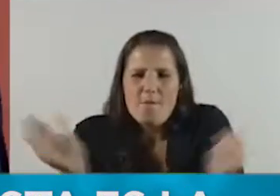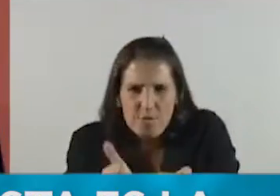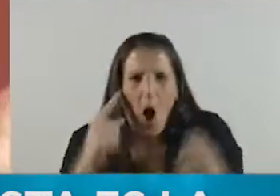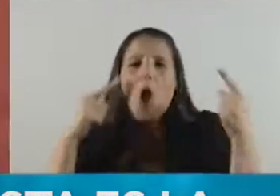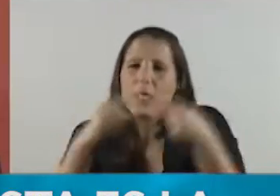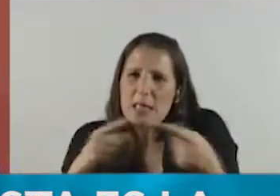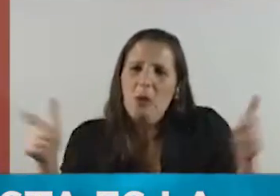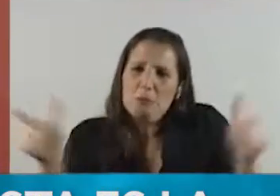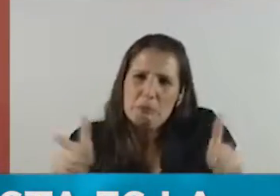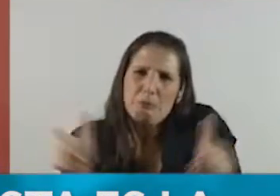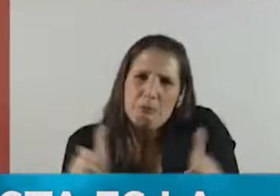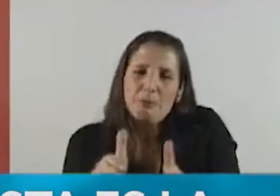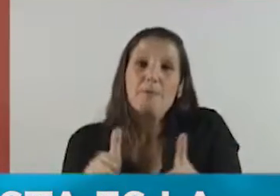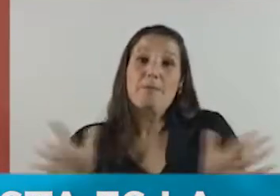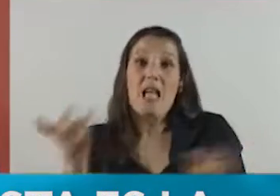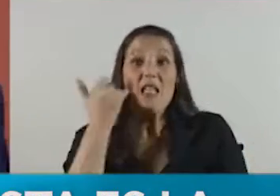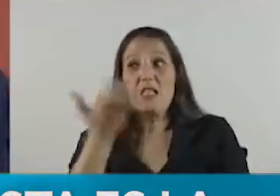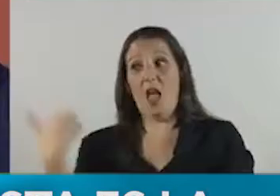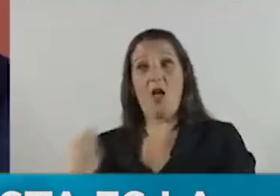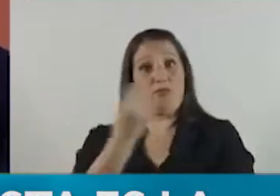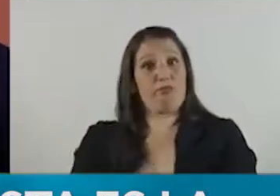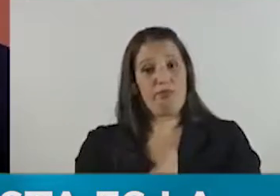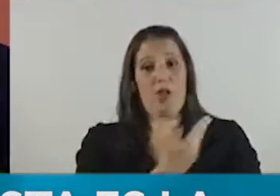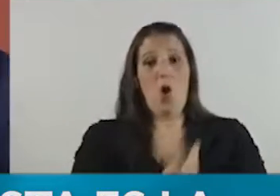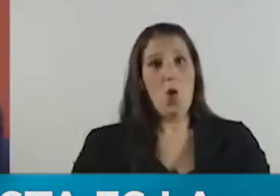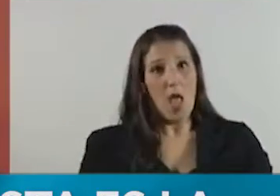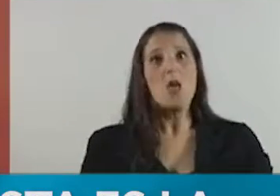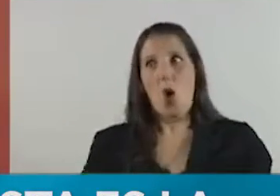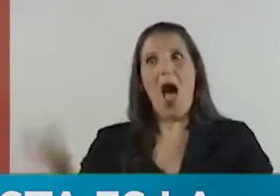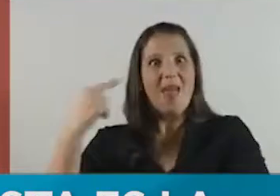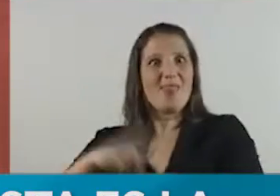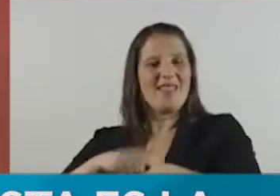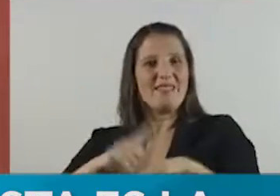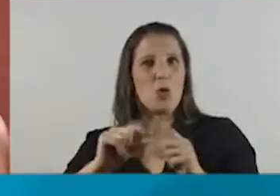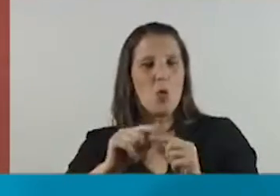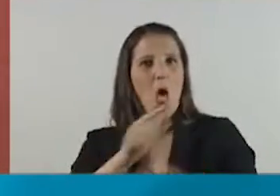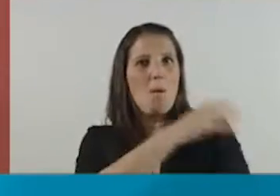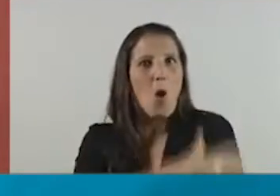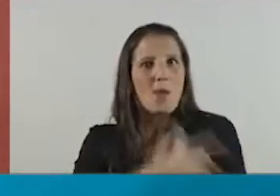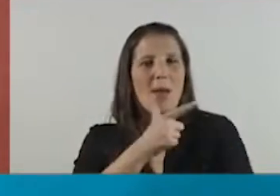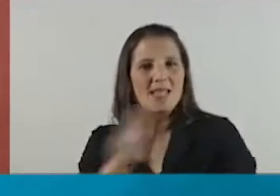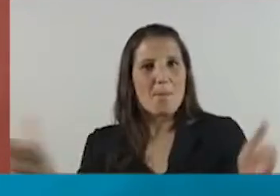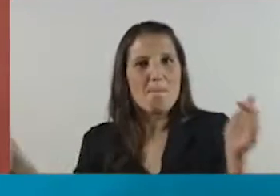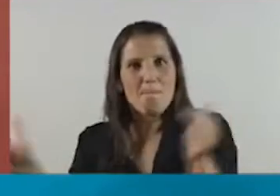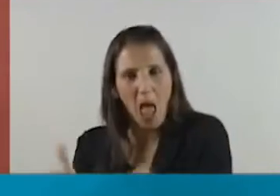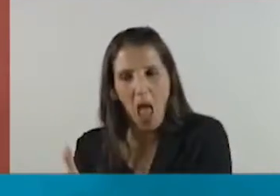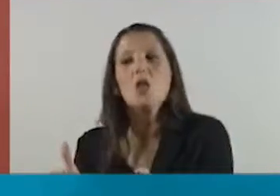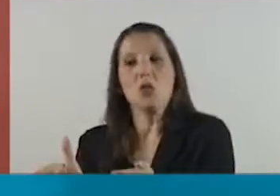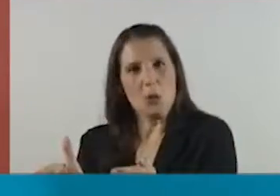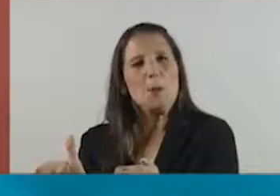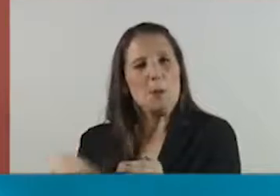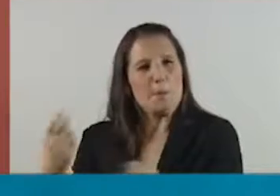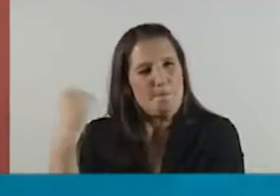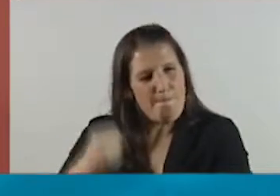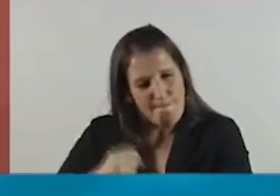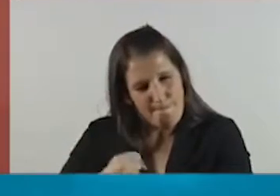tuvimos momentos de avances en los que logramos que la pobreza baje y esto nos alentó a seguir trabajando junto a